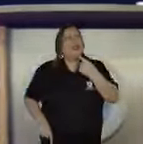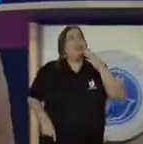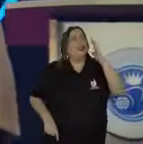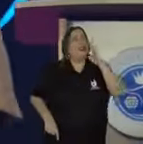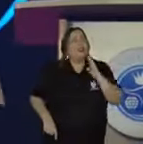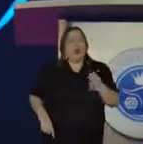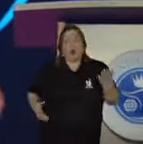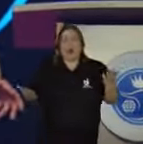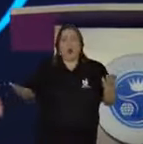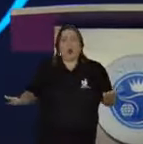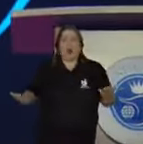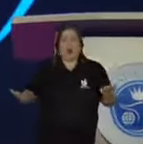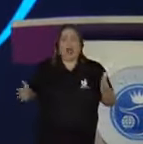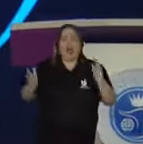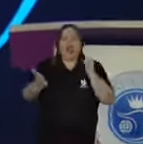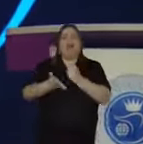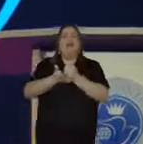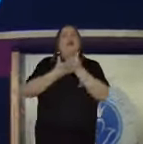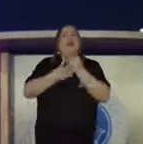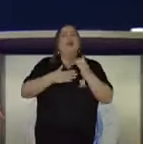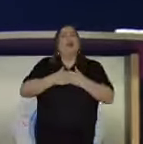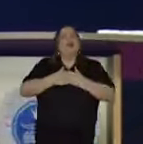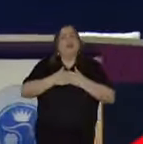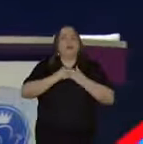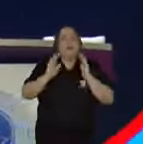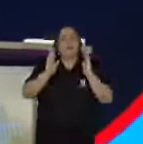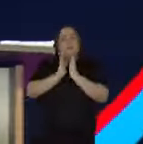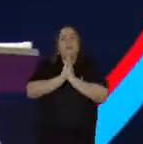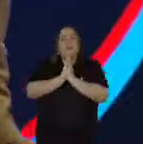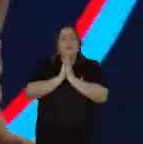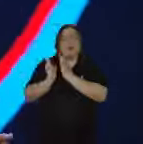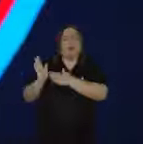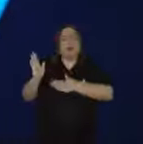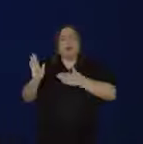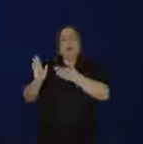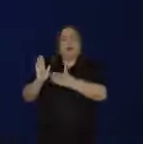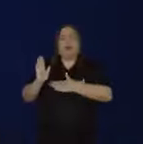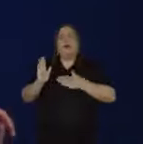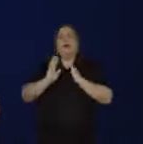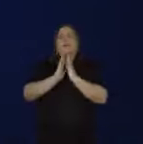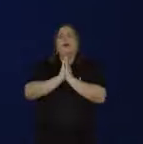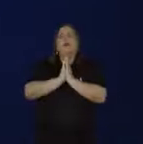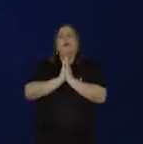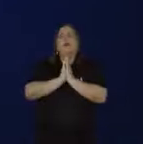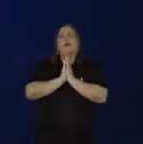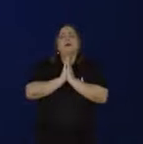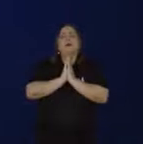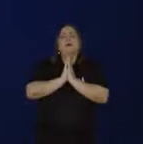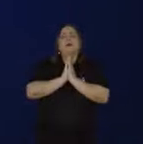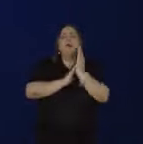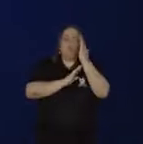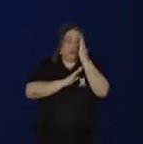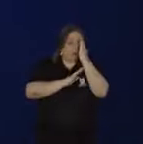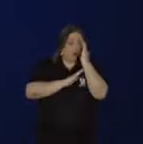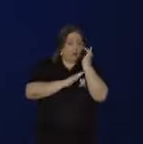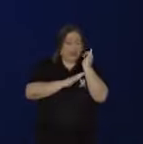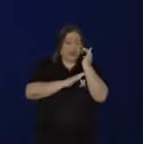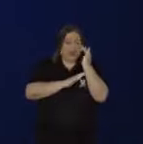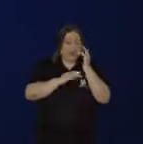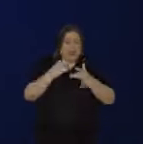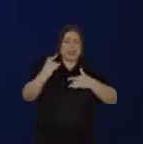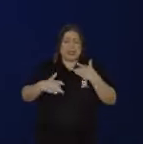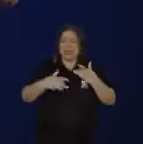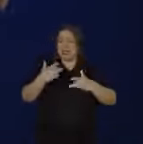levante clamor. Levanta a intercesores en alguna parte, Señor, te pido. Levanta a intercesores porque no me siento hasta